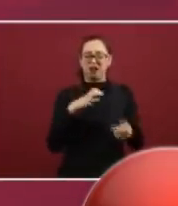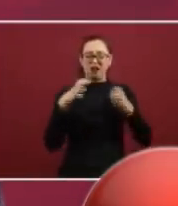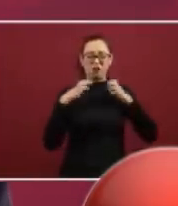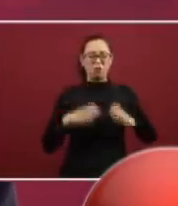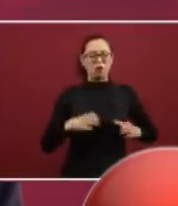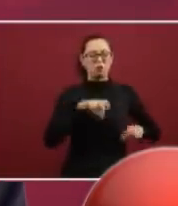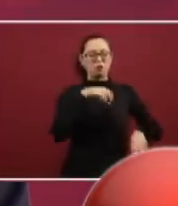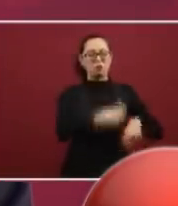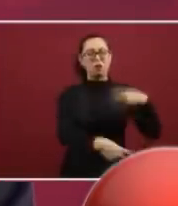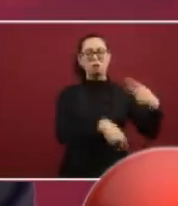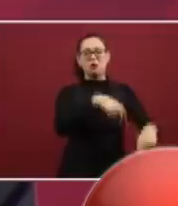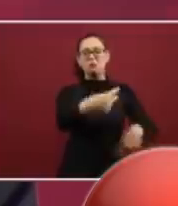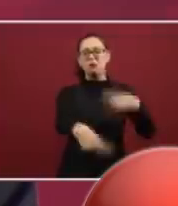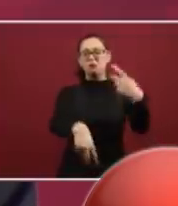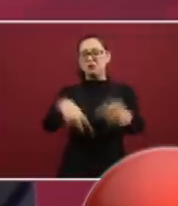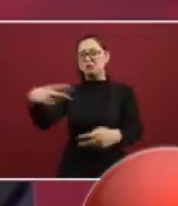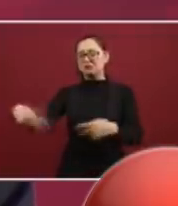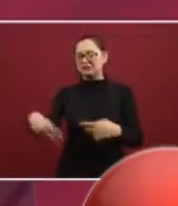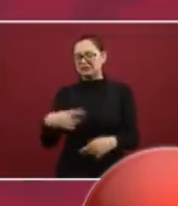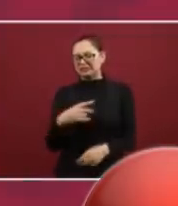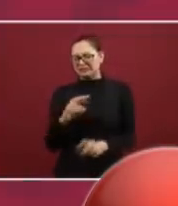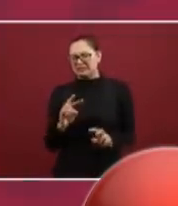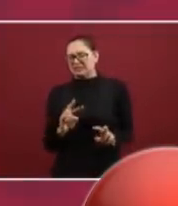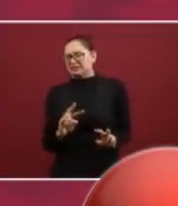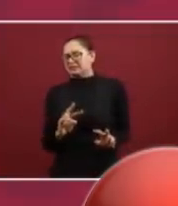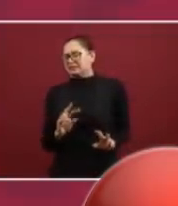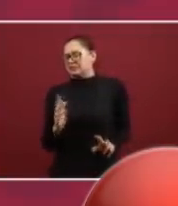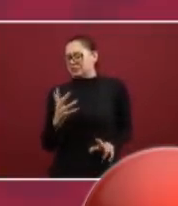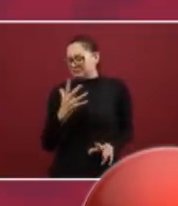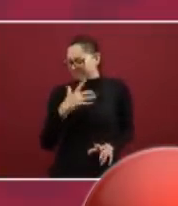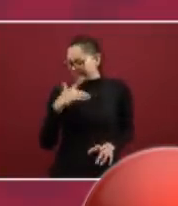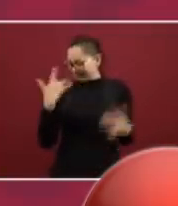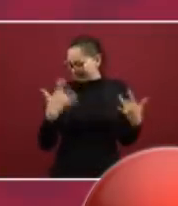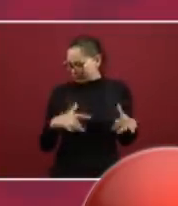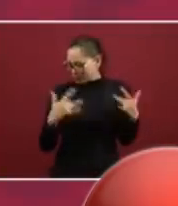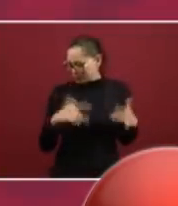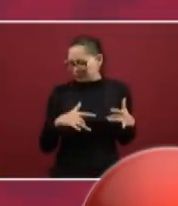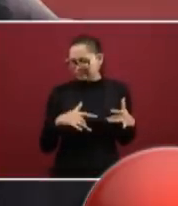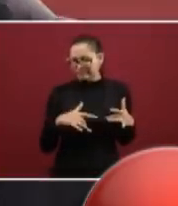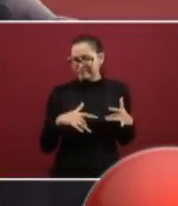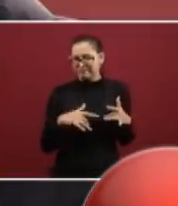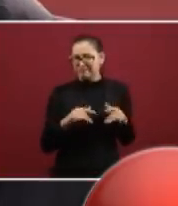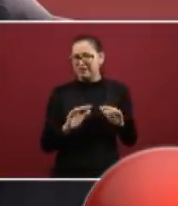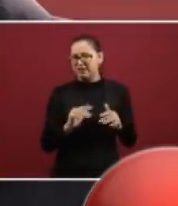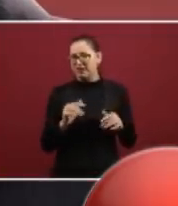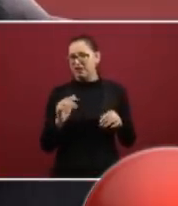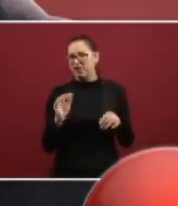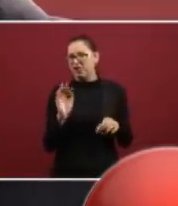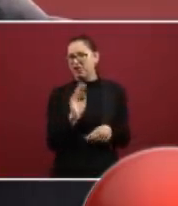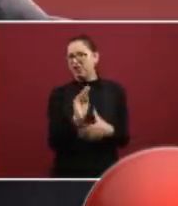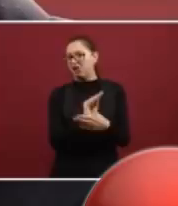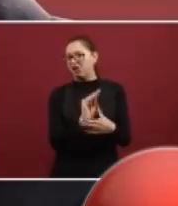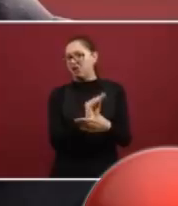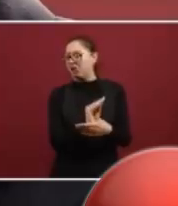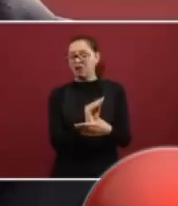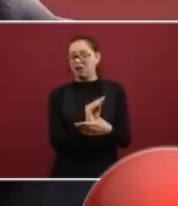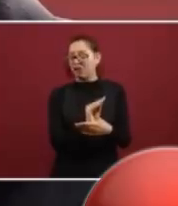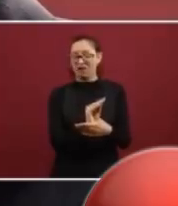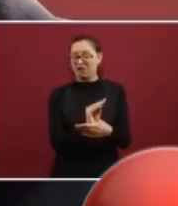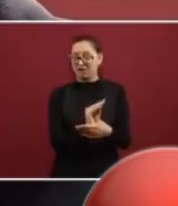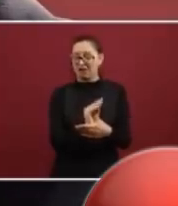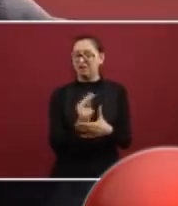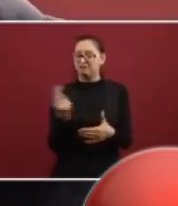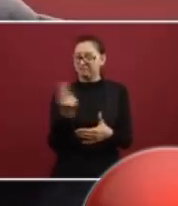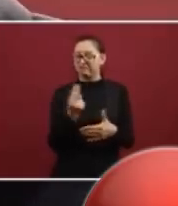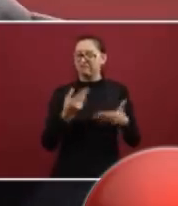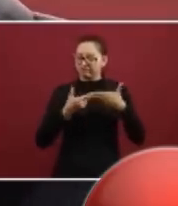tenemos que saber lo que realmente sucedió y